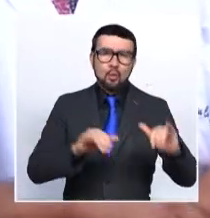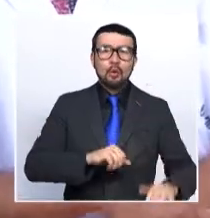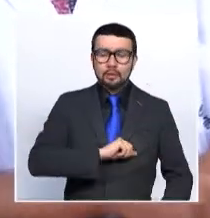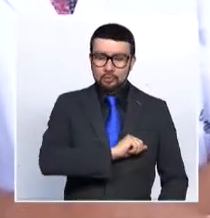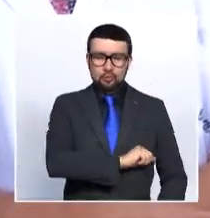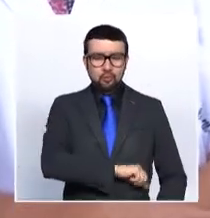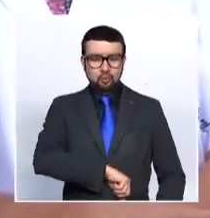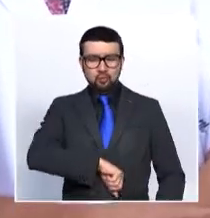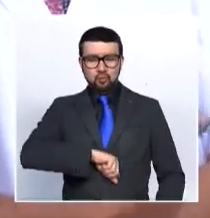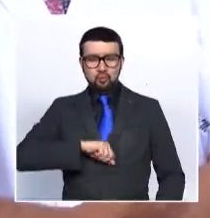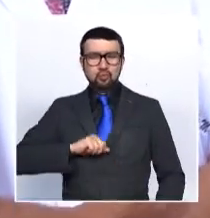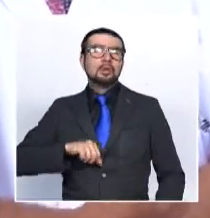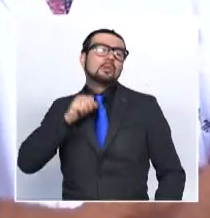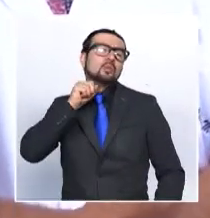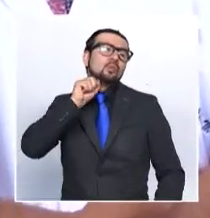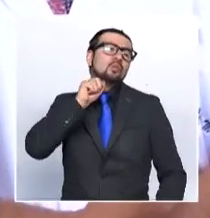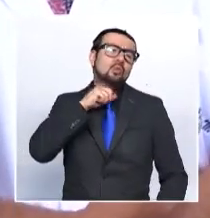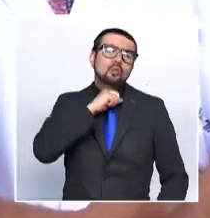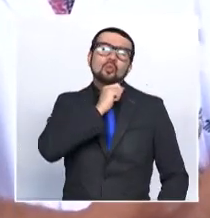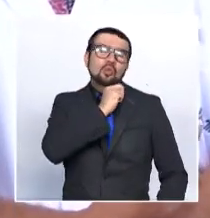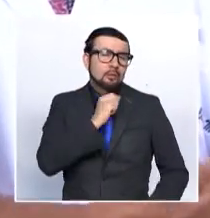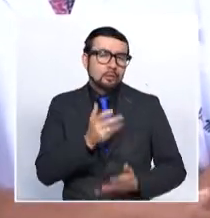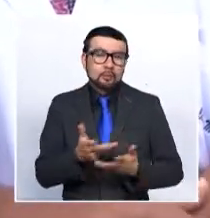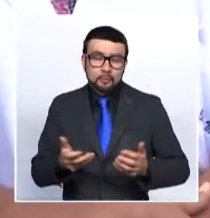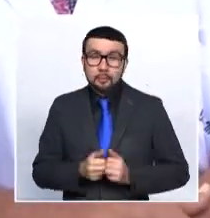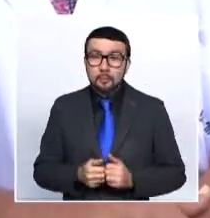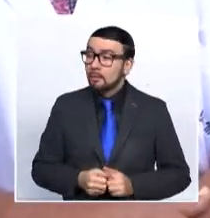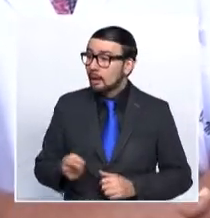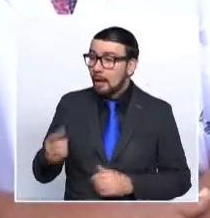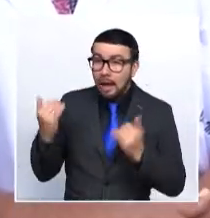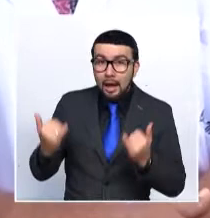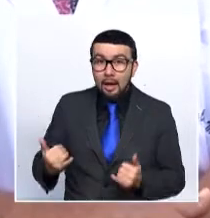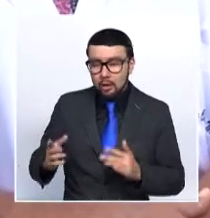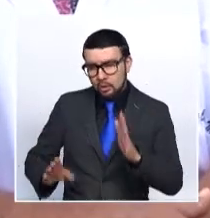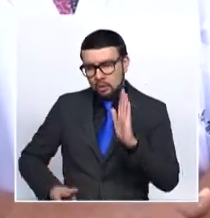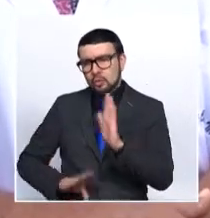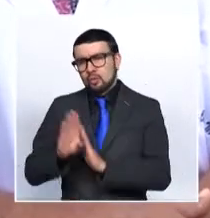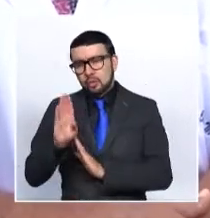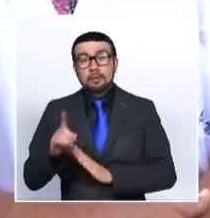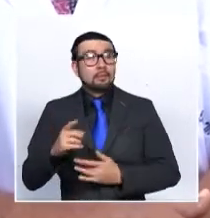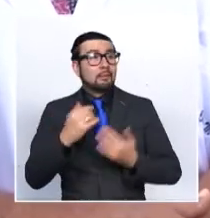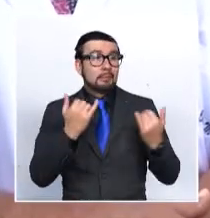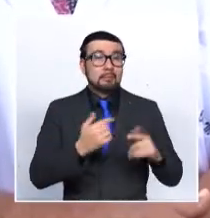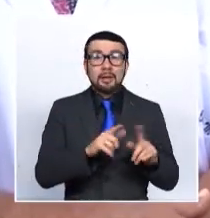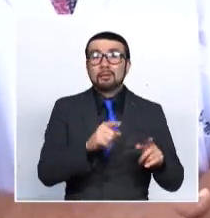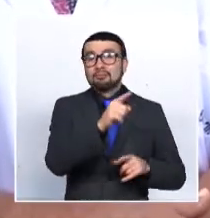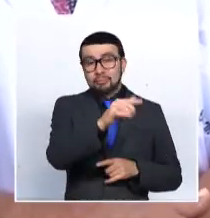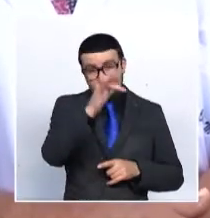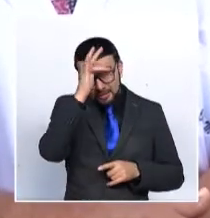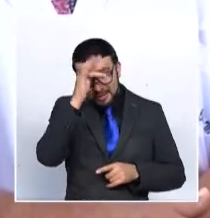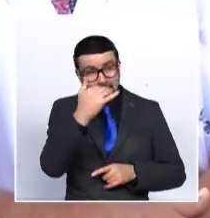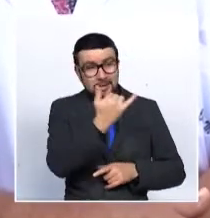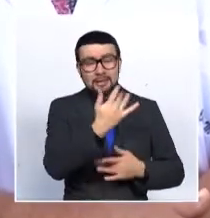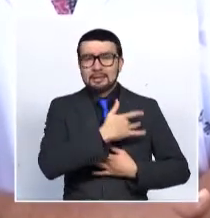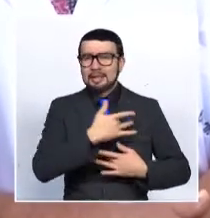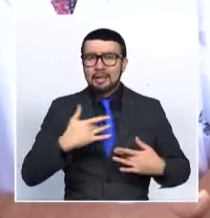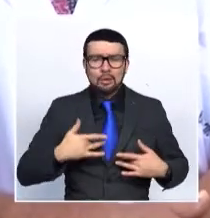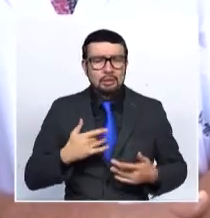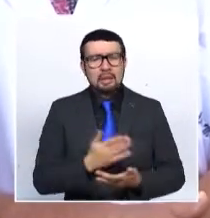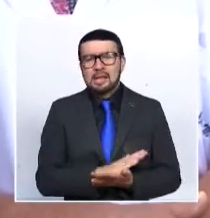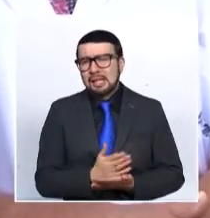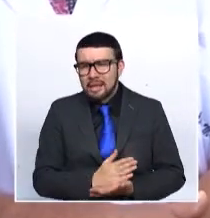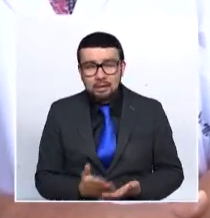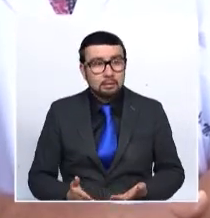se está o a lo que llegó realmente la ecografía con el sistema de salud en que nosotros estamos, prácticamente que era una